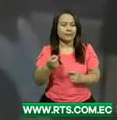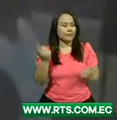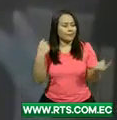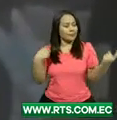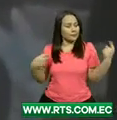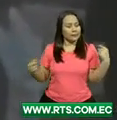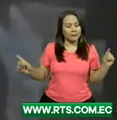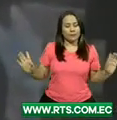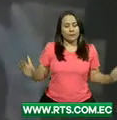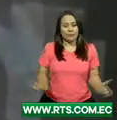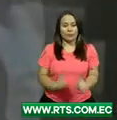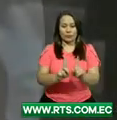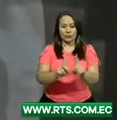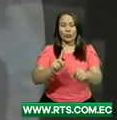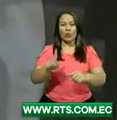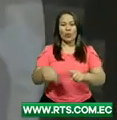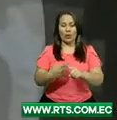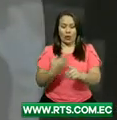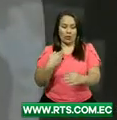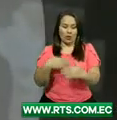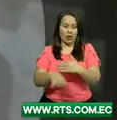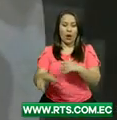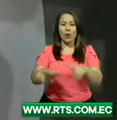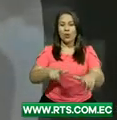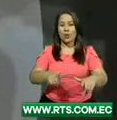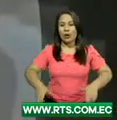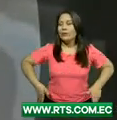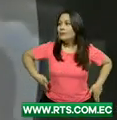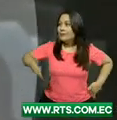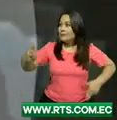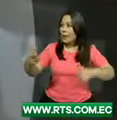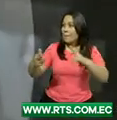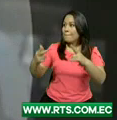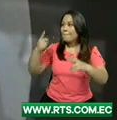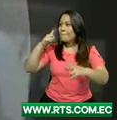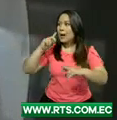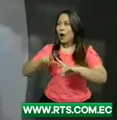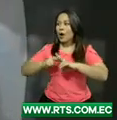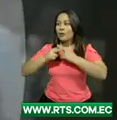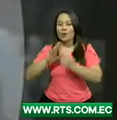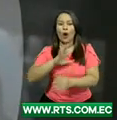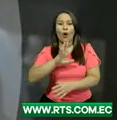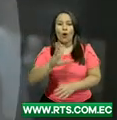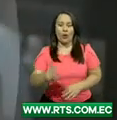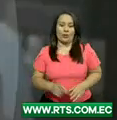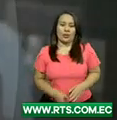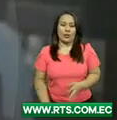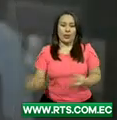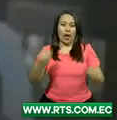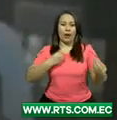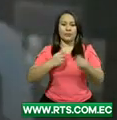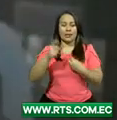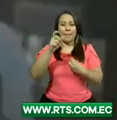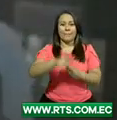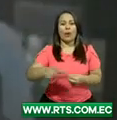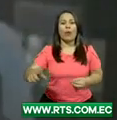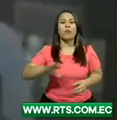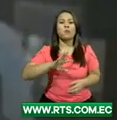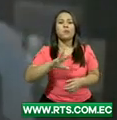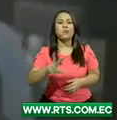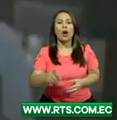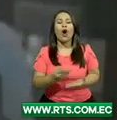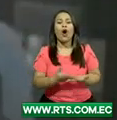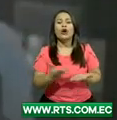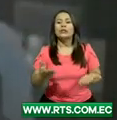desapercibidos y apenas llegaron al local sacaron sus armas de fuego e inició el robo los delincuentes se llevaron las pertenencias